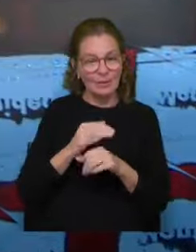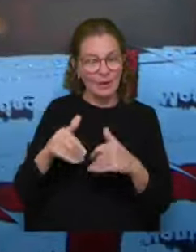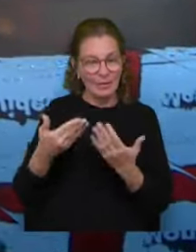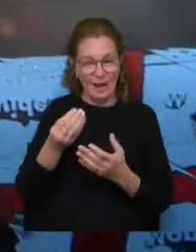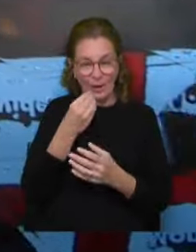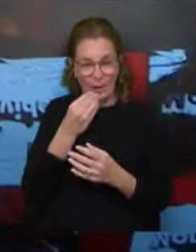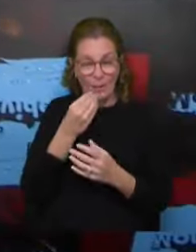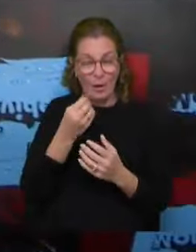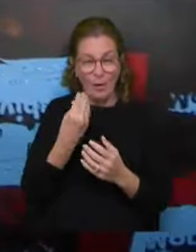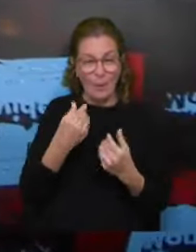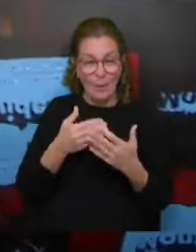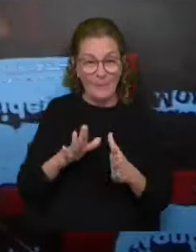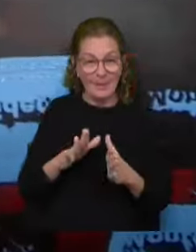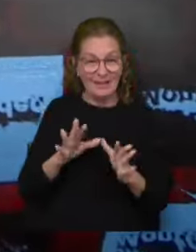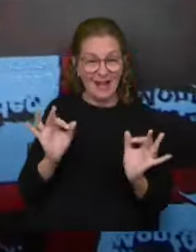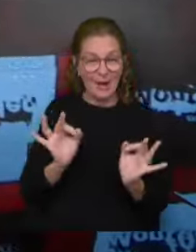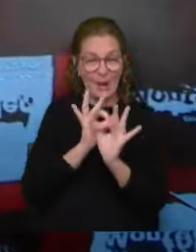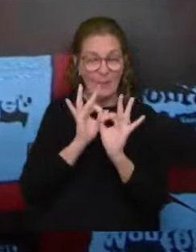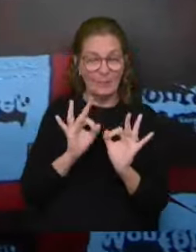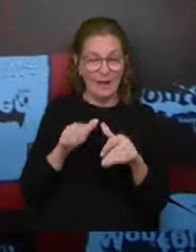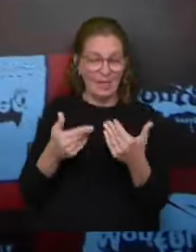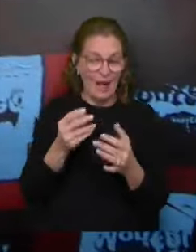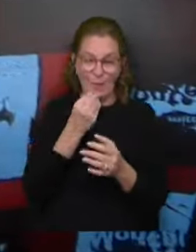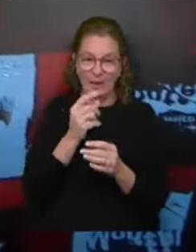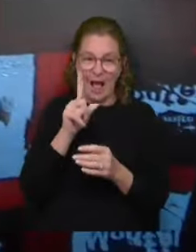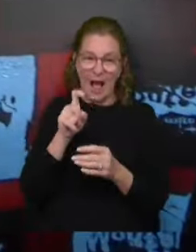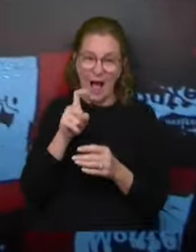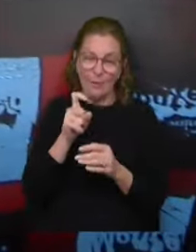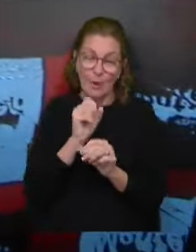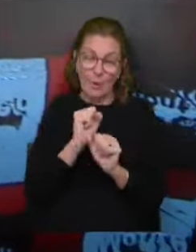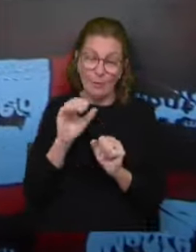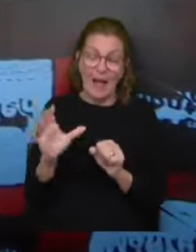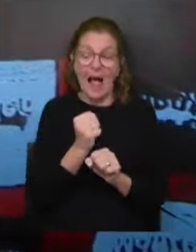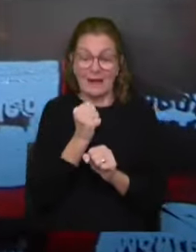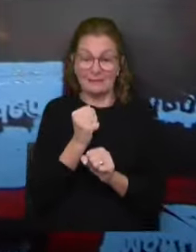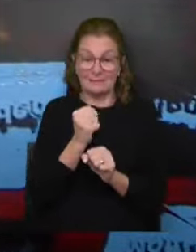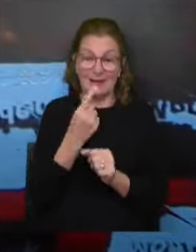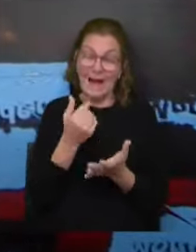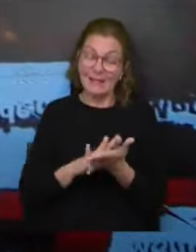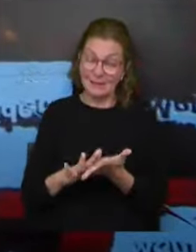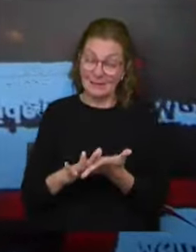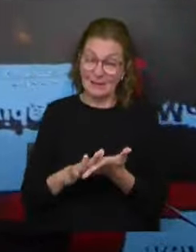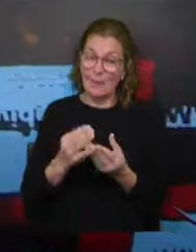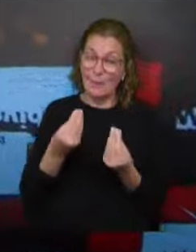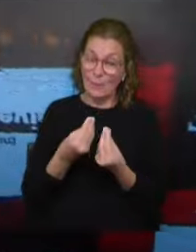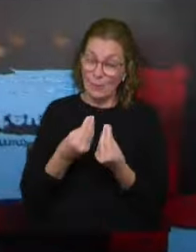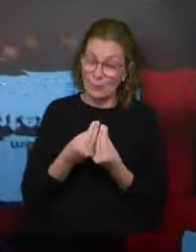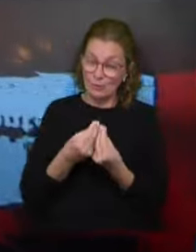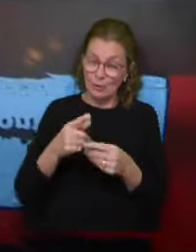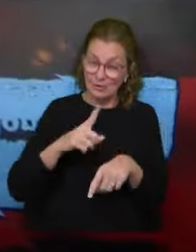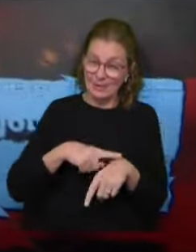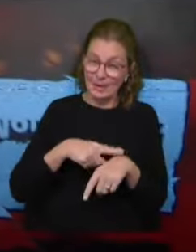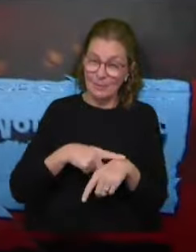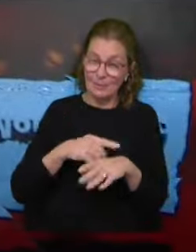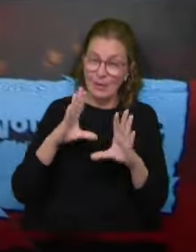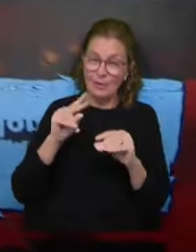recuerden cómo iniciaron sus pasos en la música, que fue a agua y lo que se podía garroñar. Pero bueno, ha pasado mucha agua bajo el puente y estoy hablando